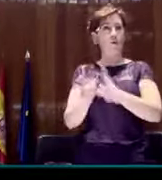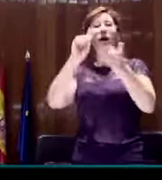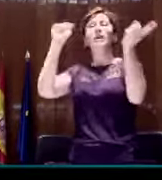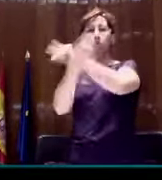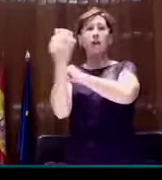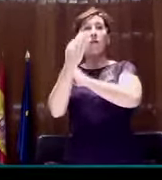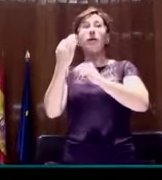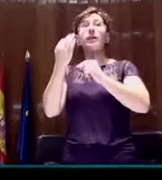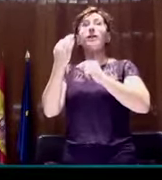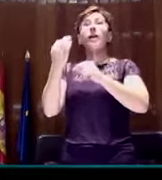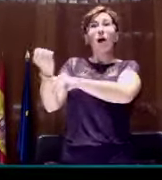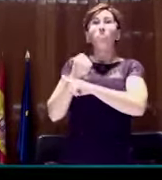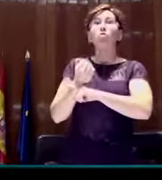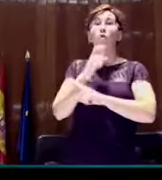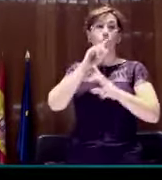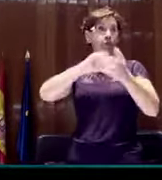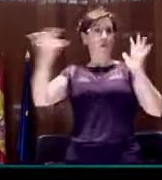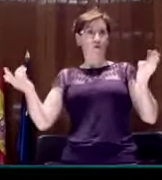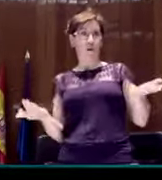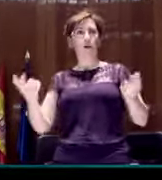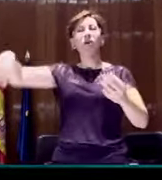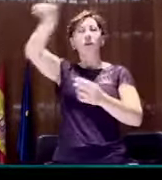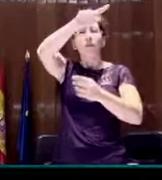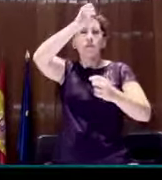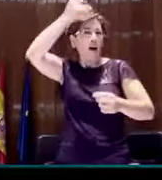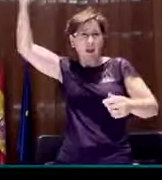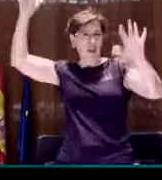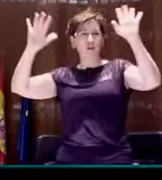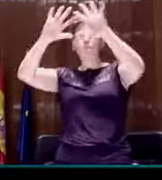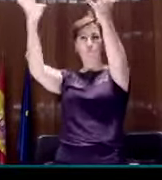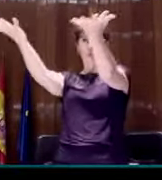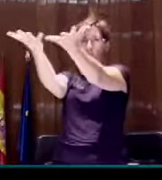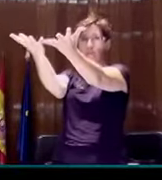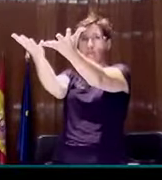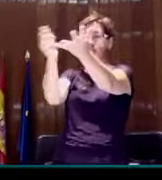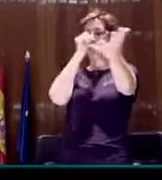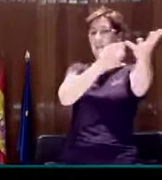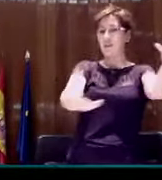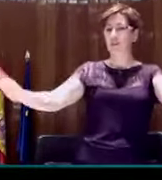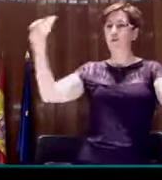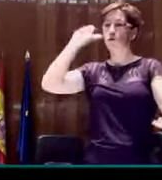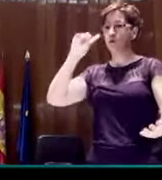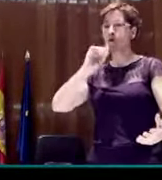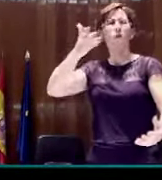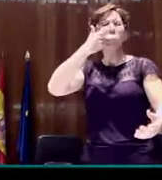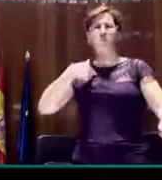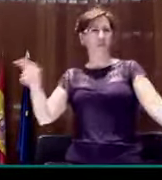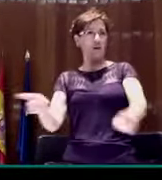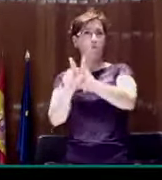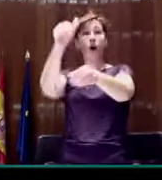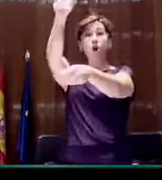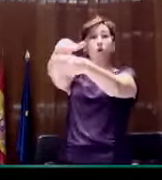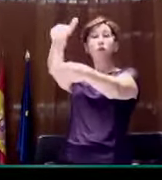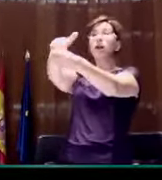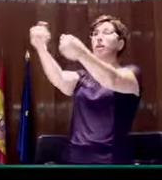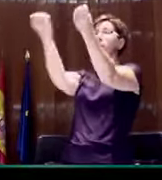nuevas tecnologías. Imaginen un mundo en que los niños todos, sordos y oyentes, reciben los contenidos no en la clase, sino